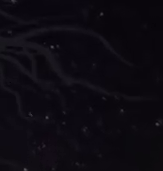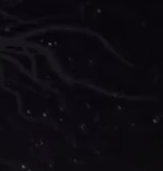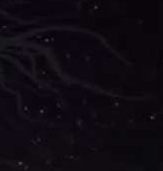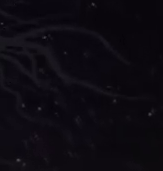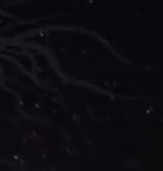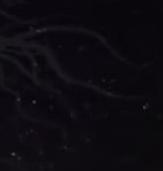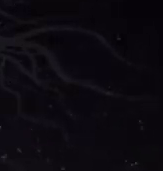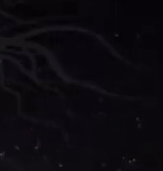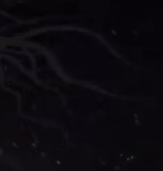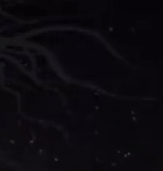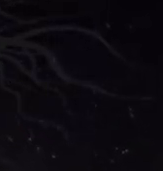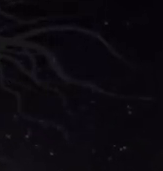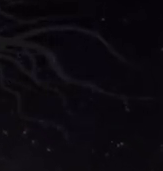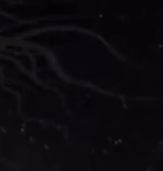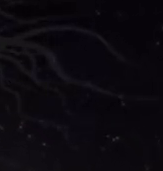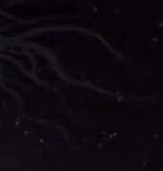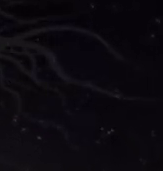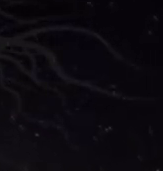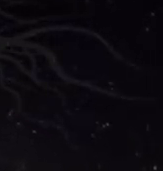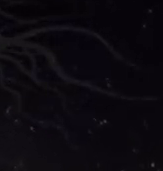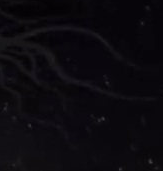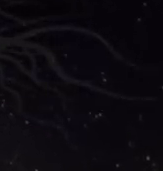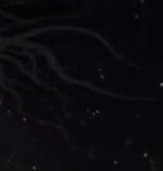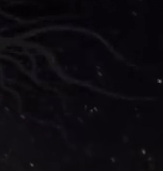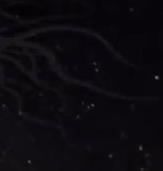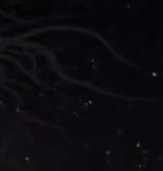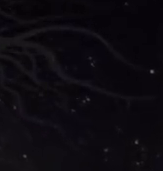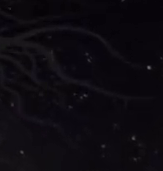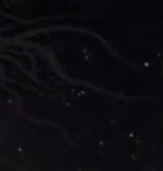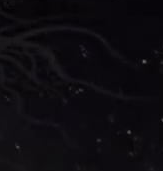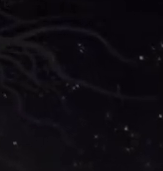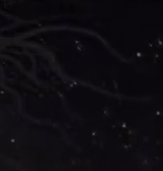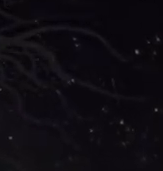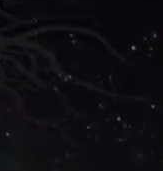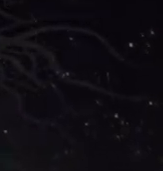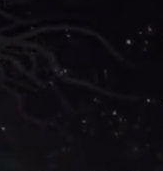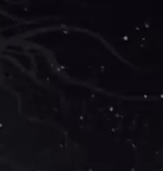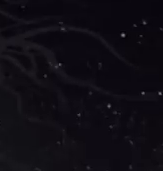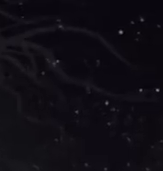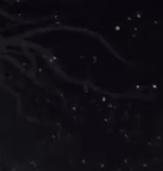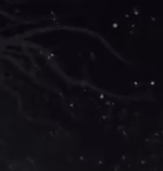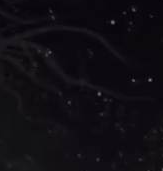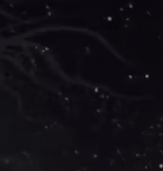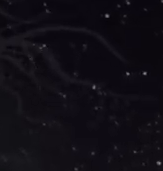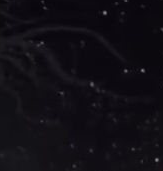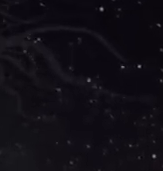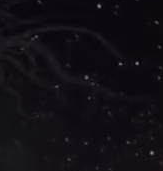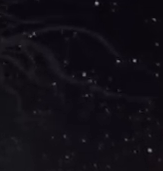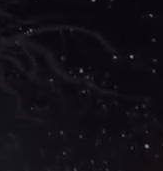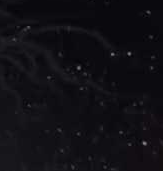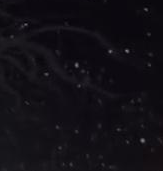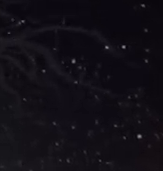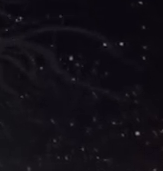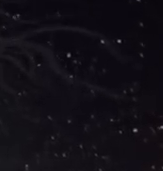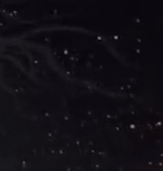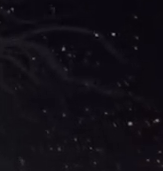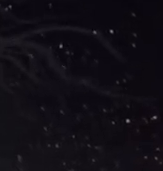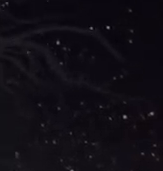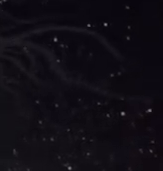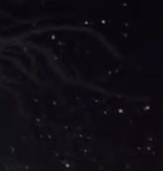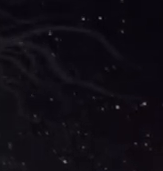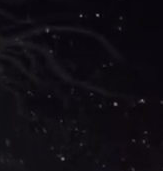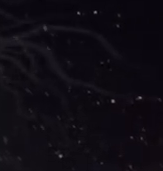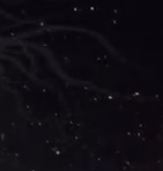este tipo de doctrinas. De eso trata la Gran Humana MX. Y recuerda esto siempre: piensa